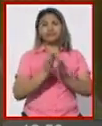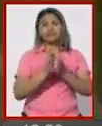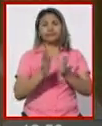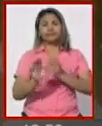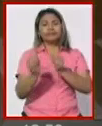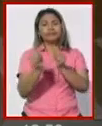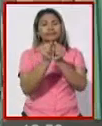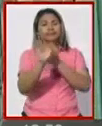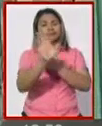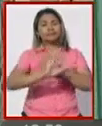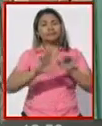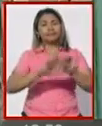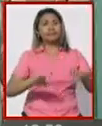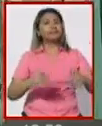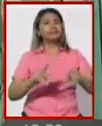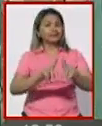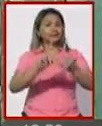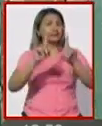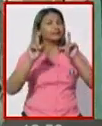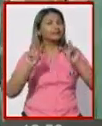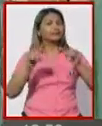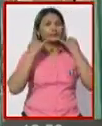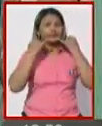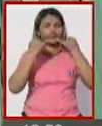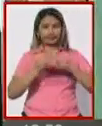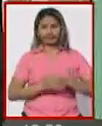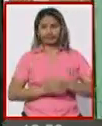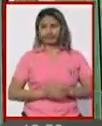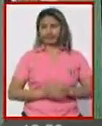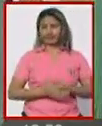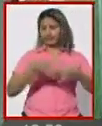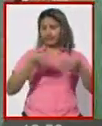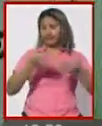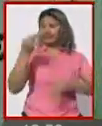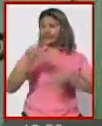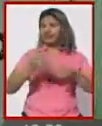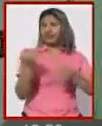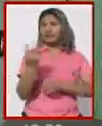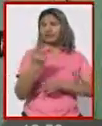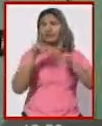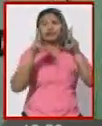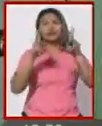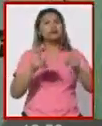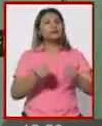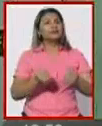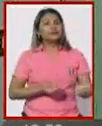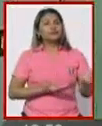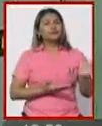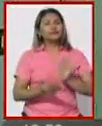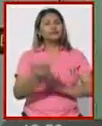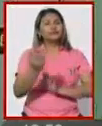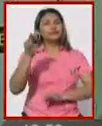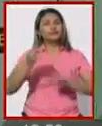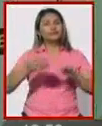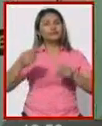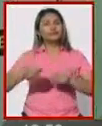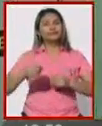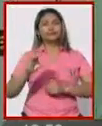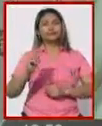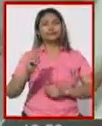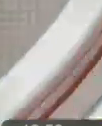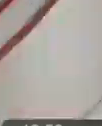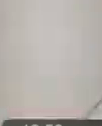a la Defensoría de la Niñez le tomarán su declaración informativa y determinarán si estas personas son puestas a disposición de un juez